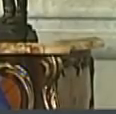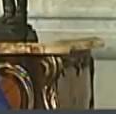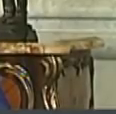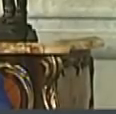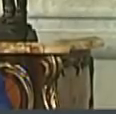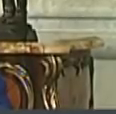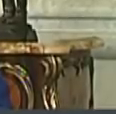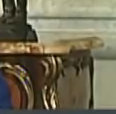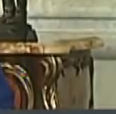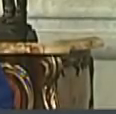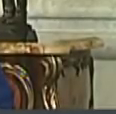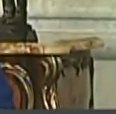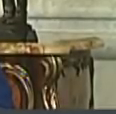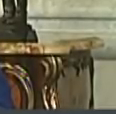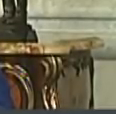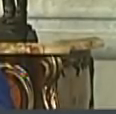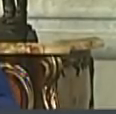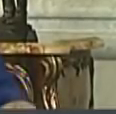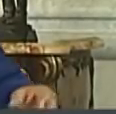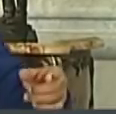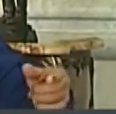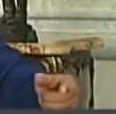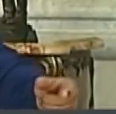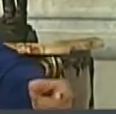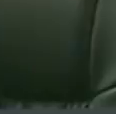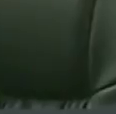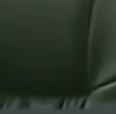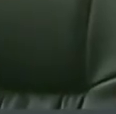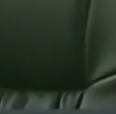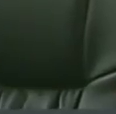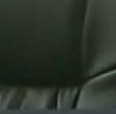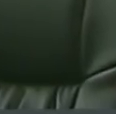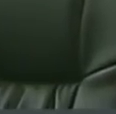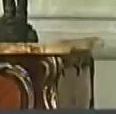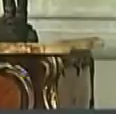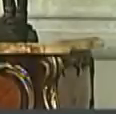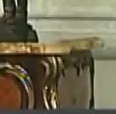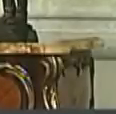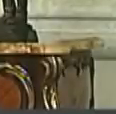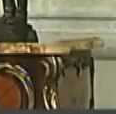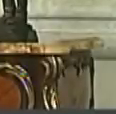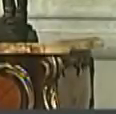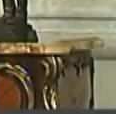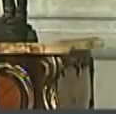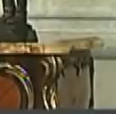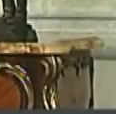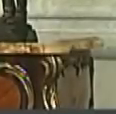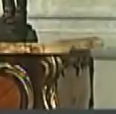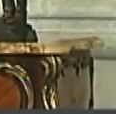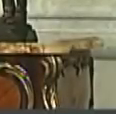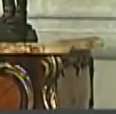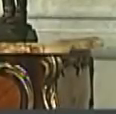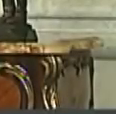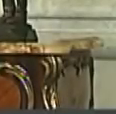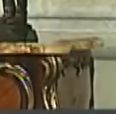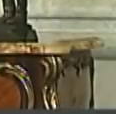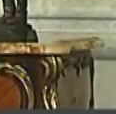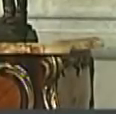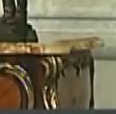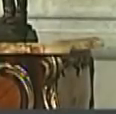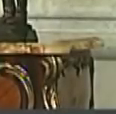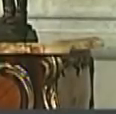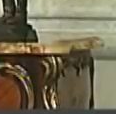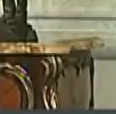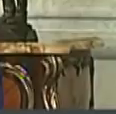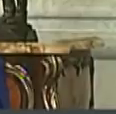de la cia en venezuela lo llevaron lo torturaron lo martirizaron pero su ejemplo sus sueños su